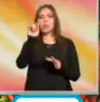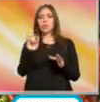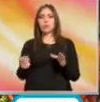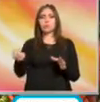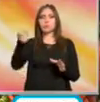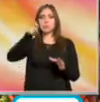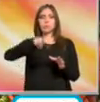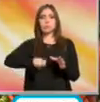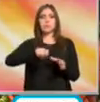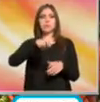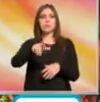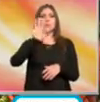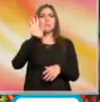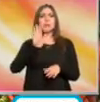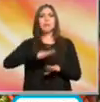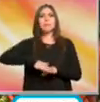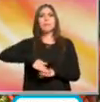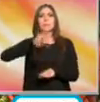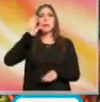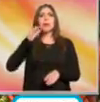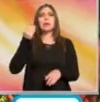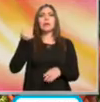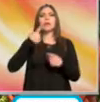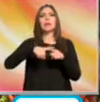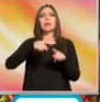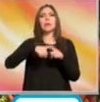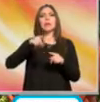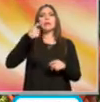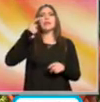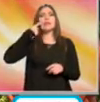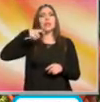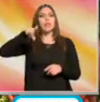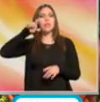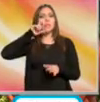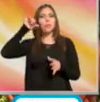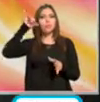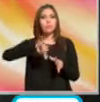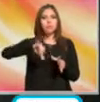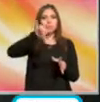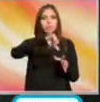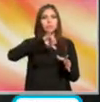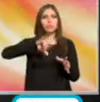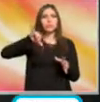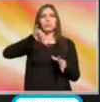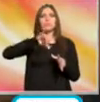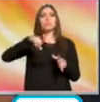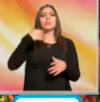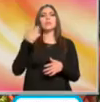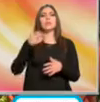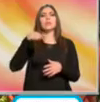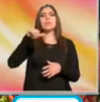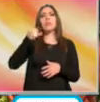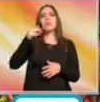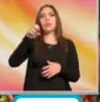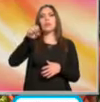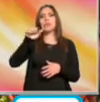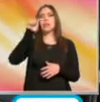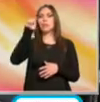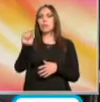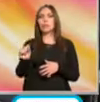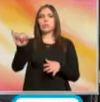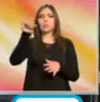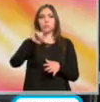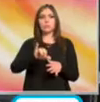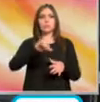más cantidad como que de salsa, de tomate y un tantito de mayonesa. Ok, ahora... Ya